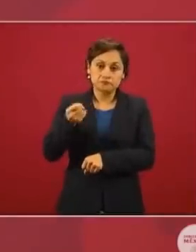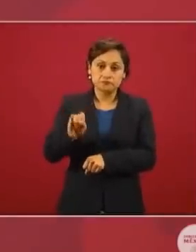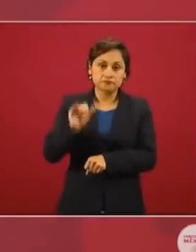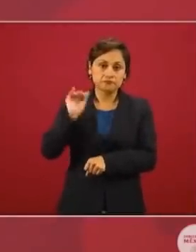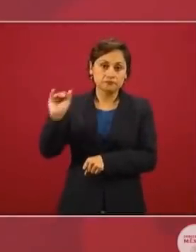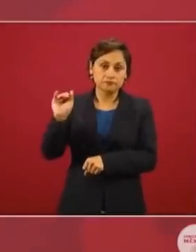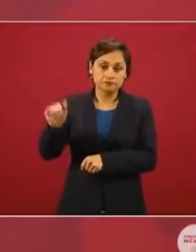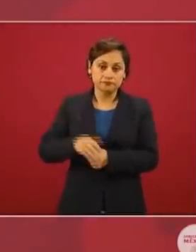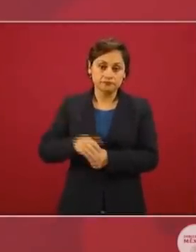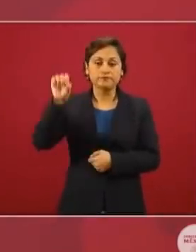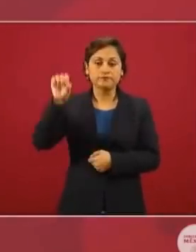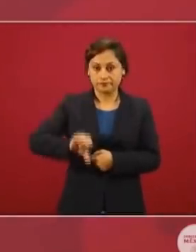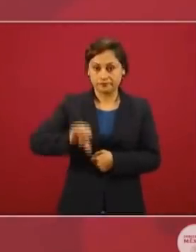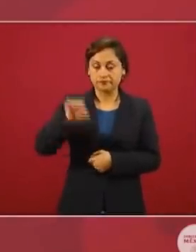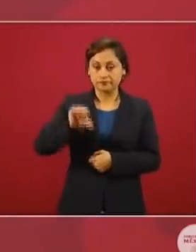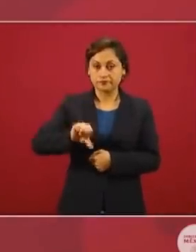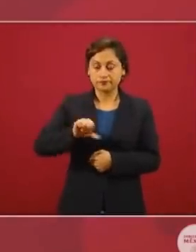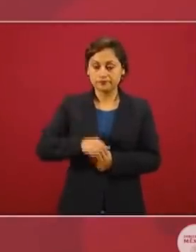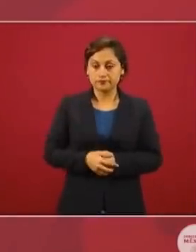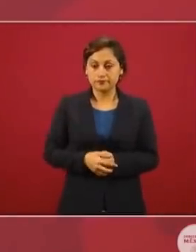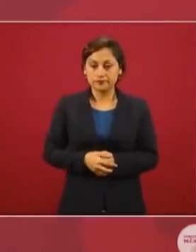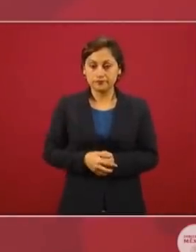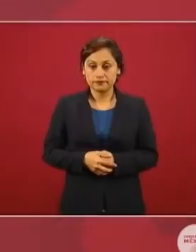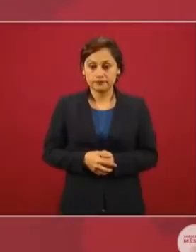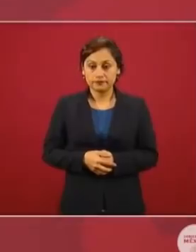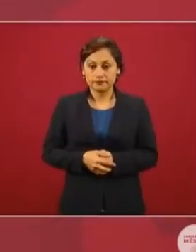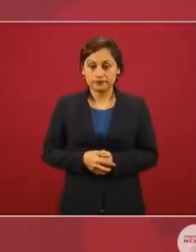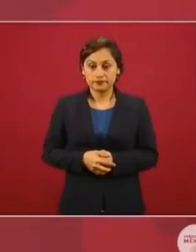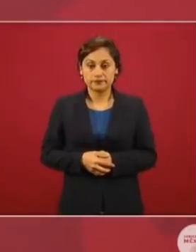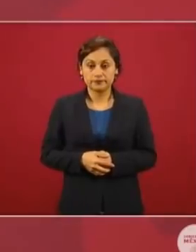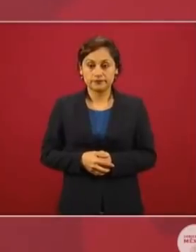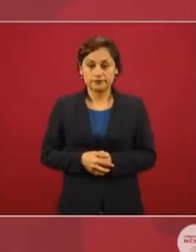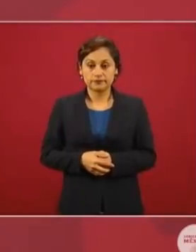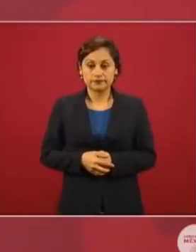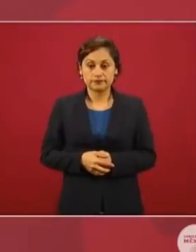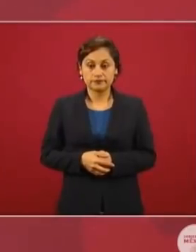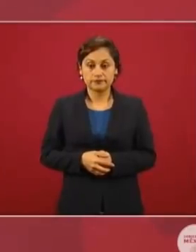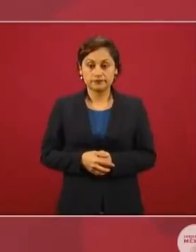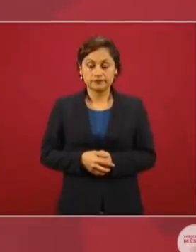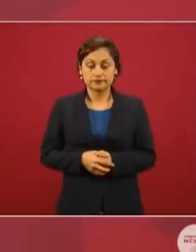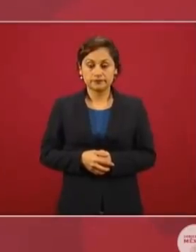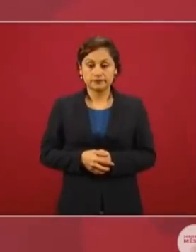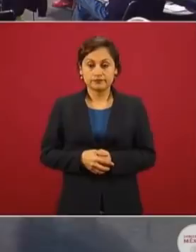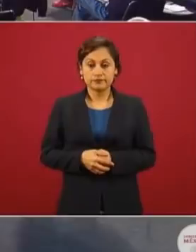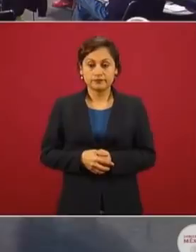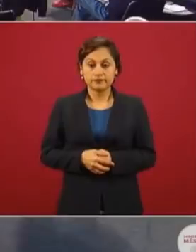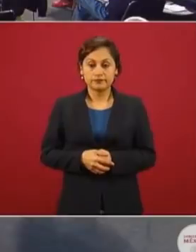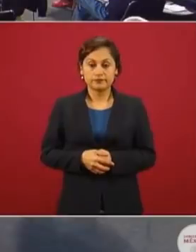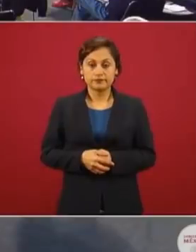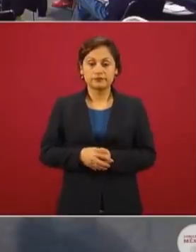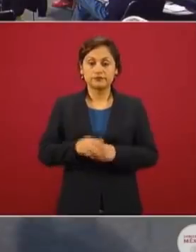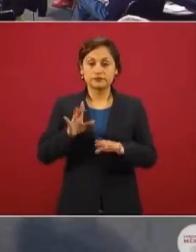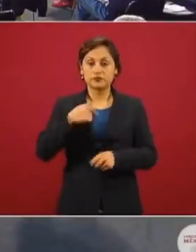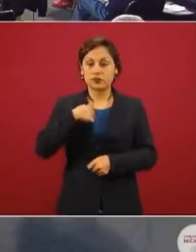Hoy mismo, yo creo que eso es lo que nos